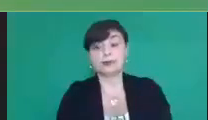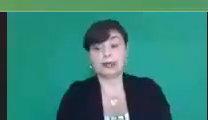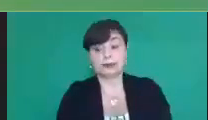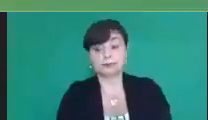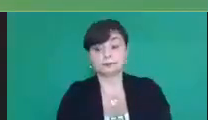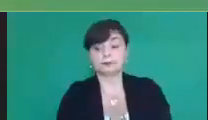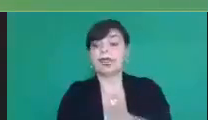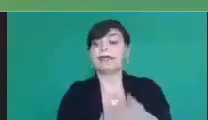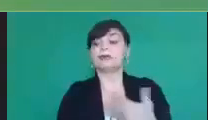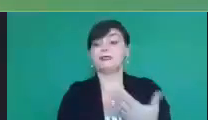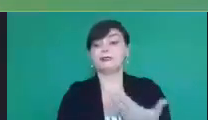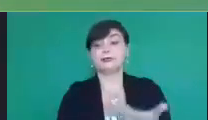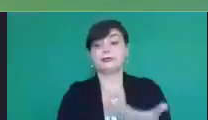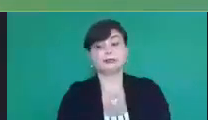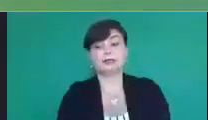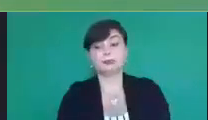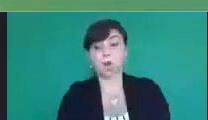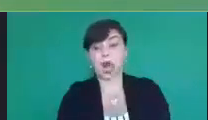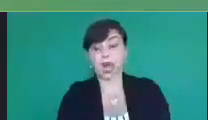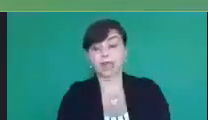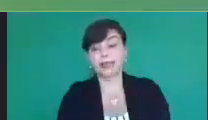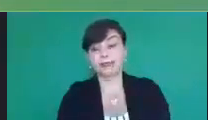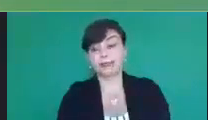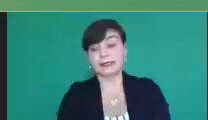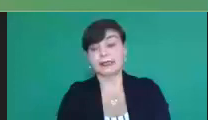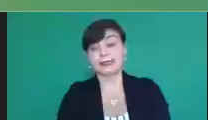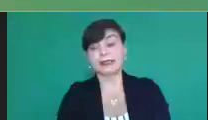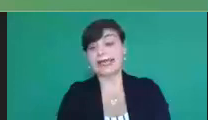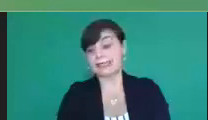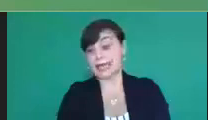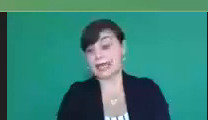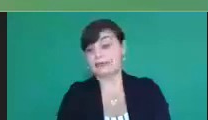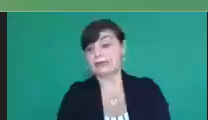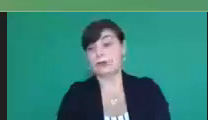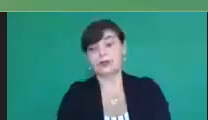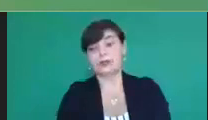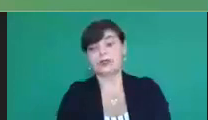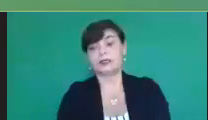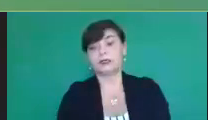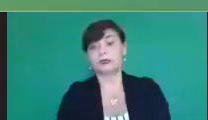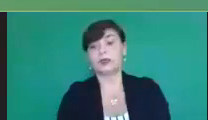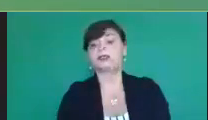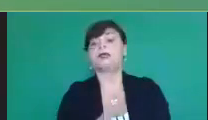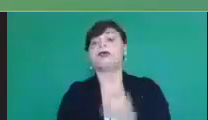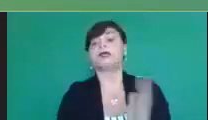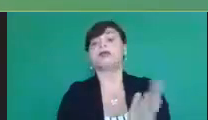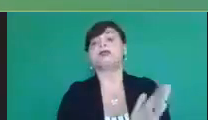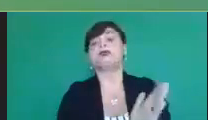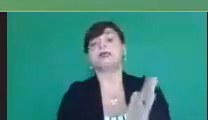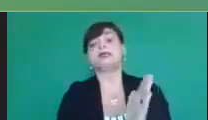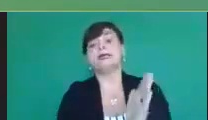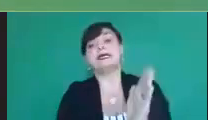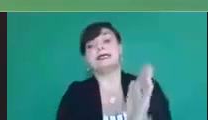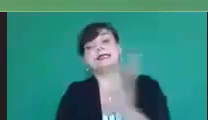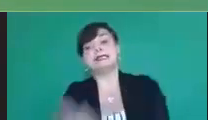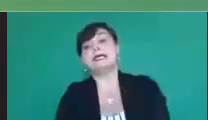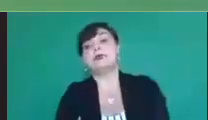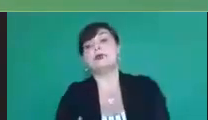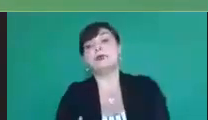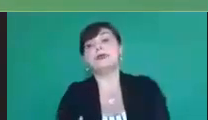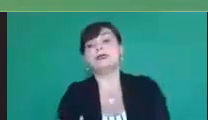D, es un establecimiento de clase A, pero no es de exportación, entonces se sale